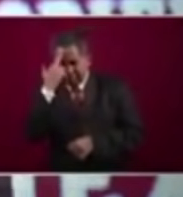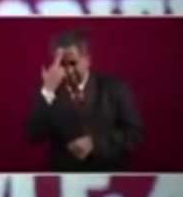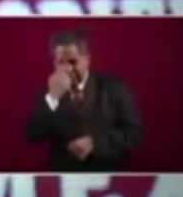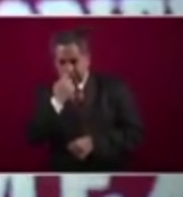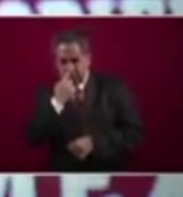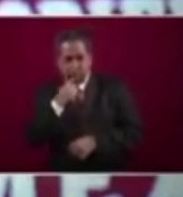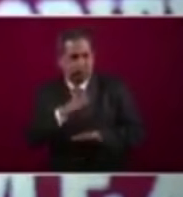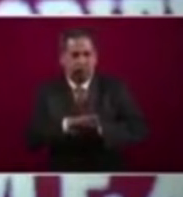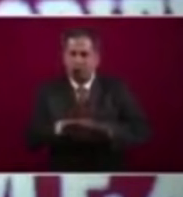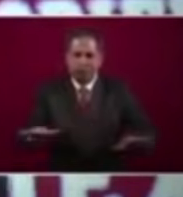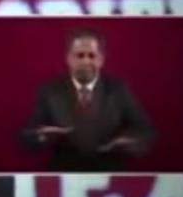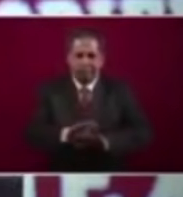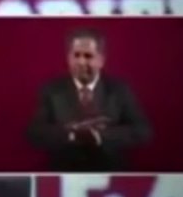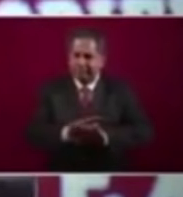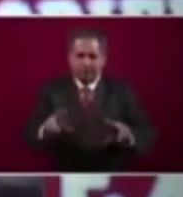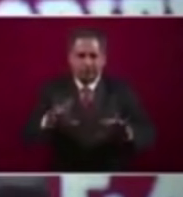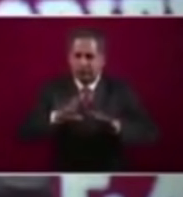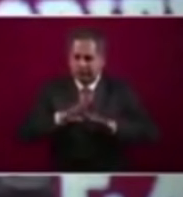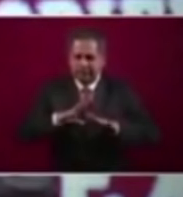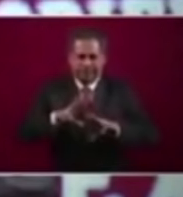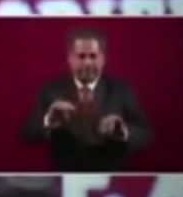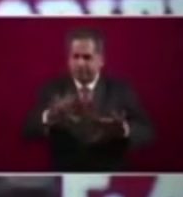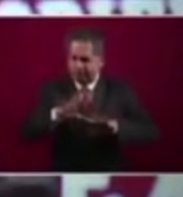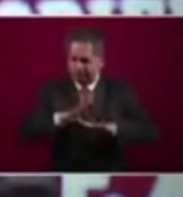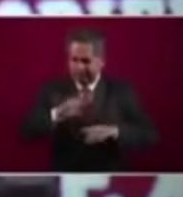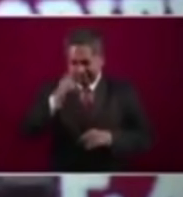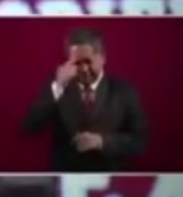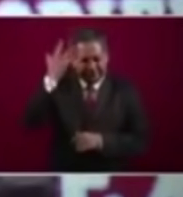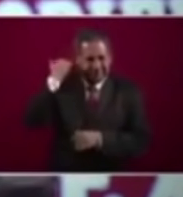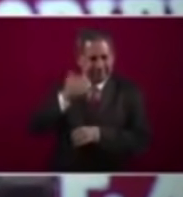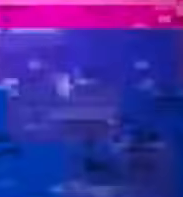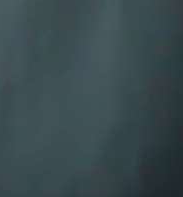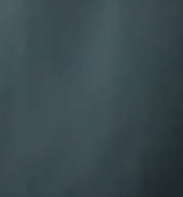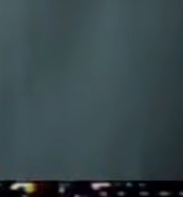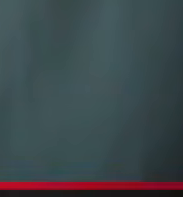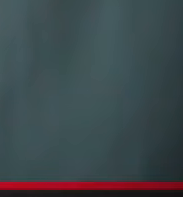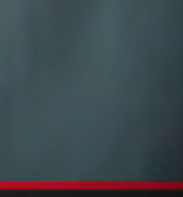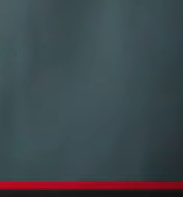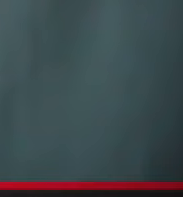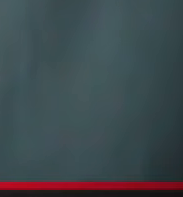no hay, se acabó la corrupción.